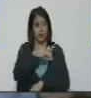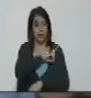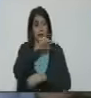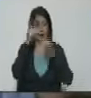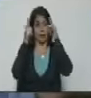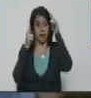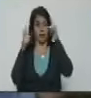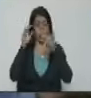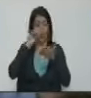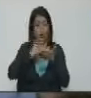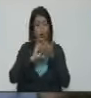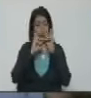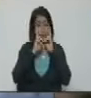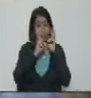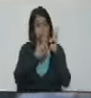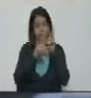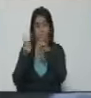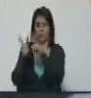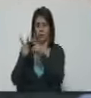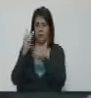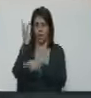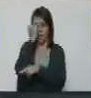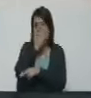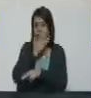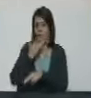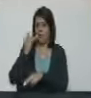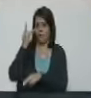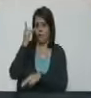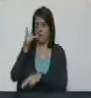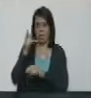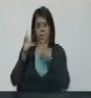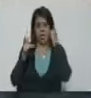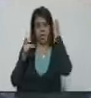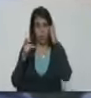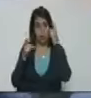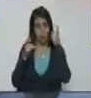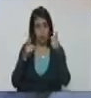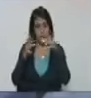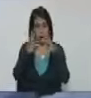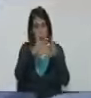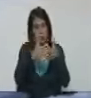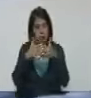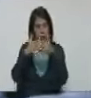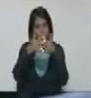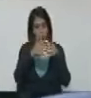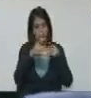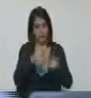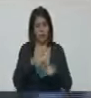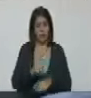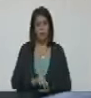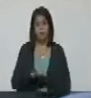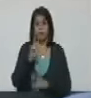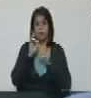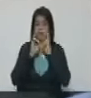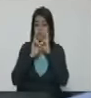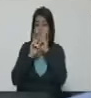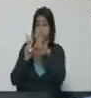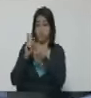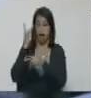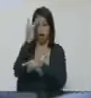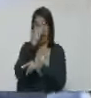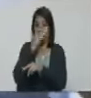comandante Chávez de voltear la mirada hacia África, más allá de Europa, más allá de los Estados Unidos, de Norteamérica, y la visión